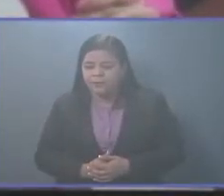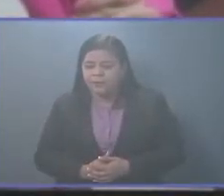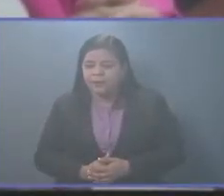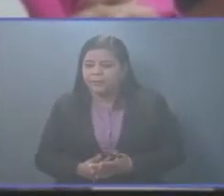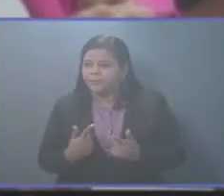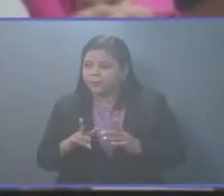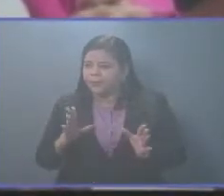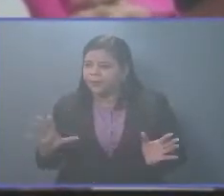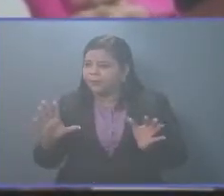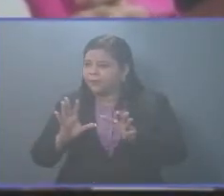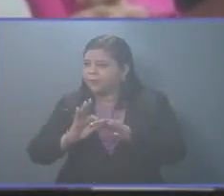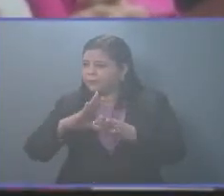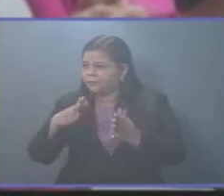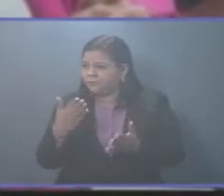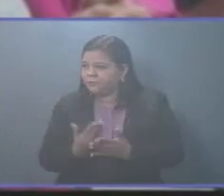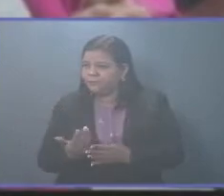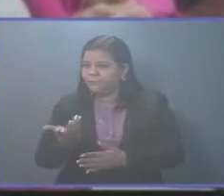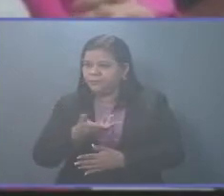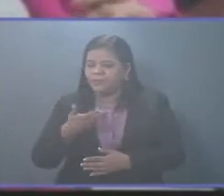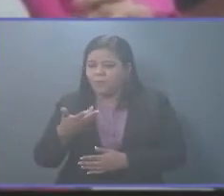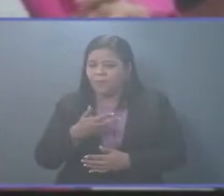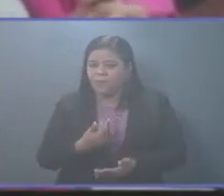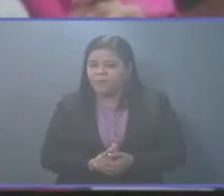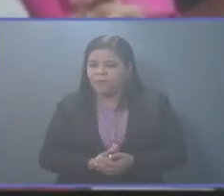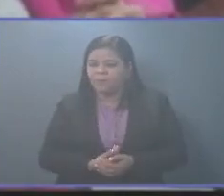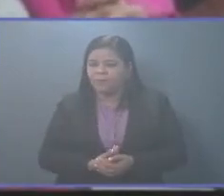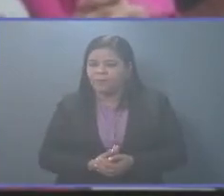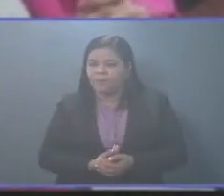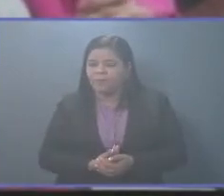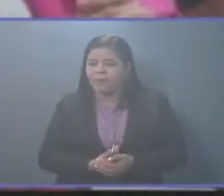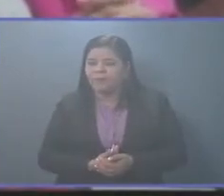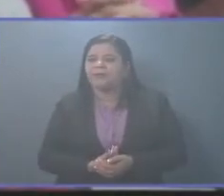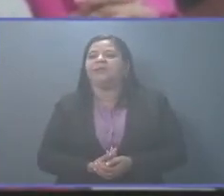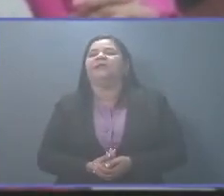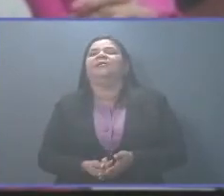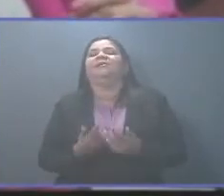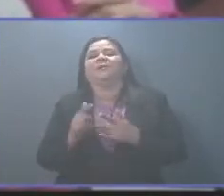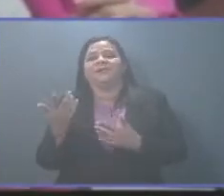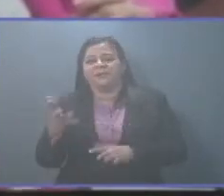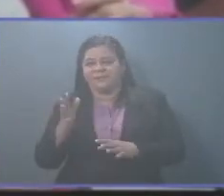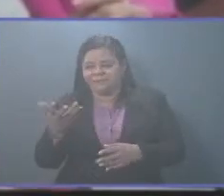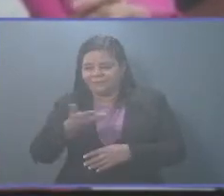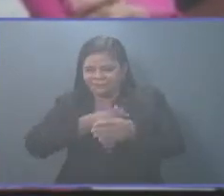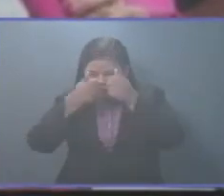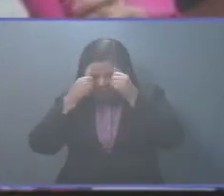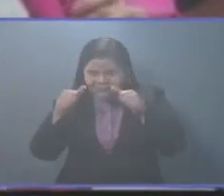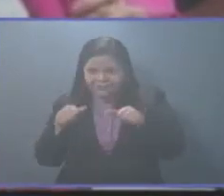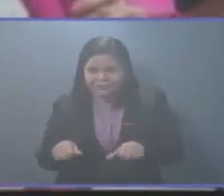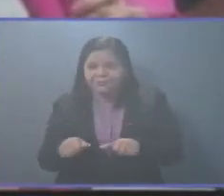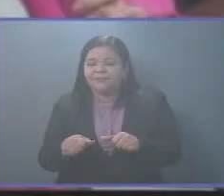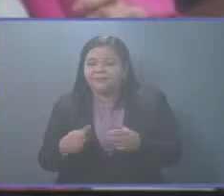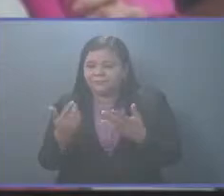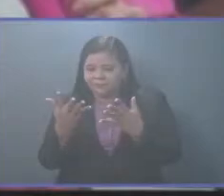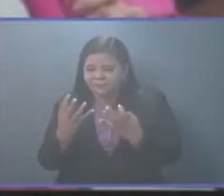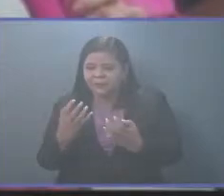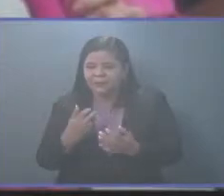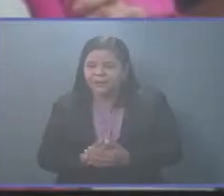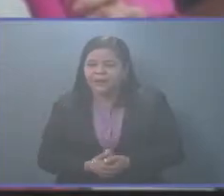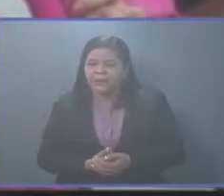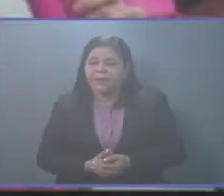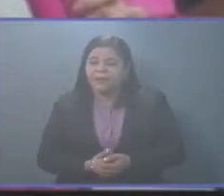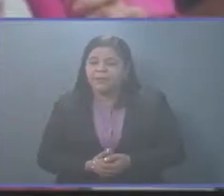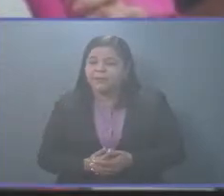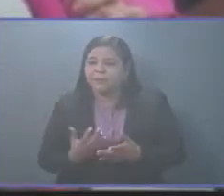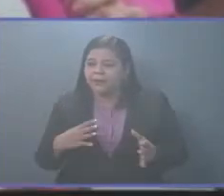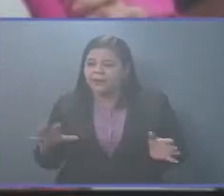información pueda ser proporcionada, ¿no? Creo que contando con ese acuerdo de ambos poderes, ambos órganos, podemos